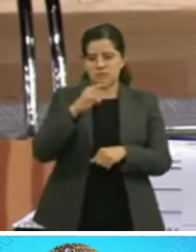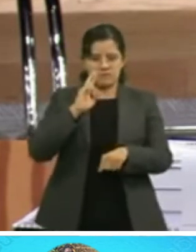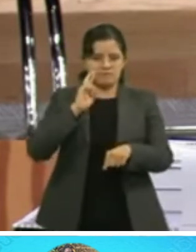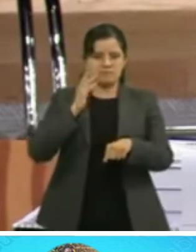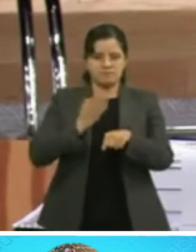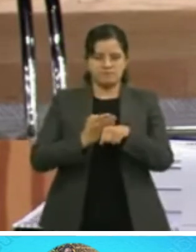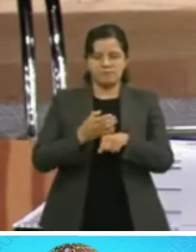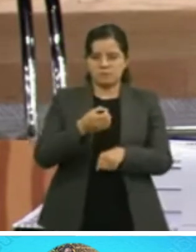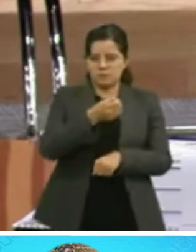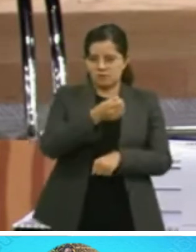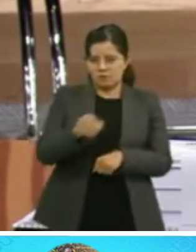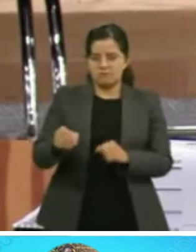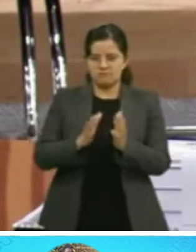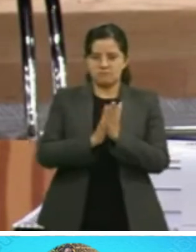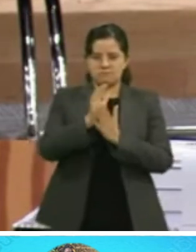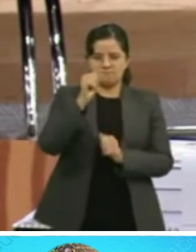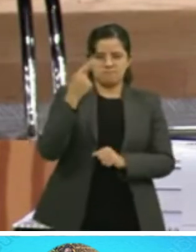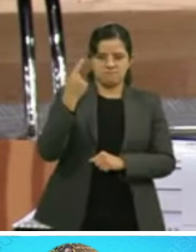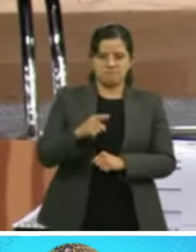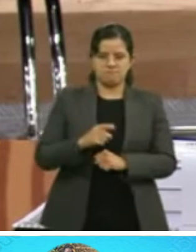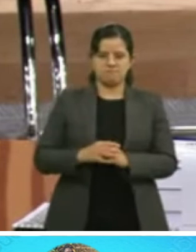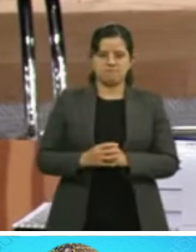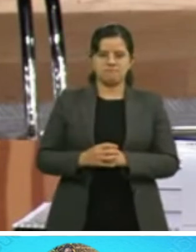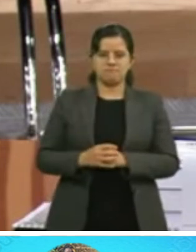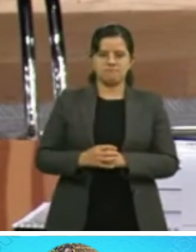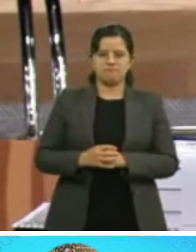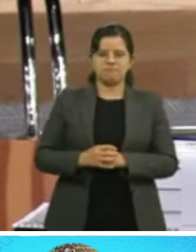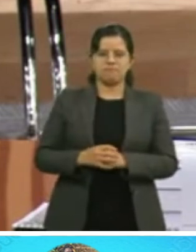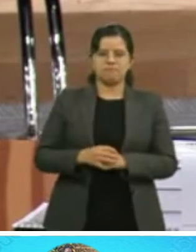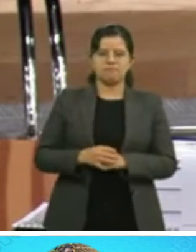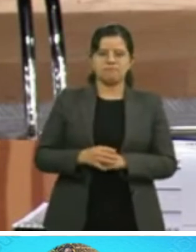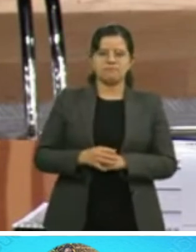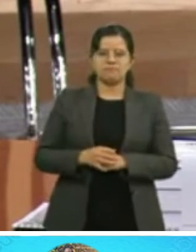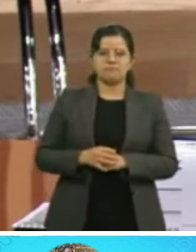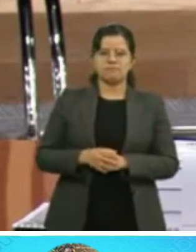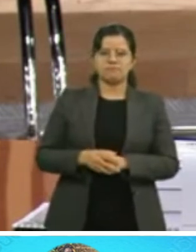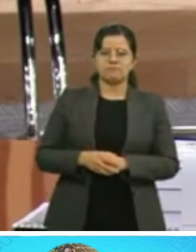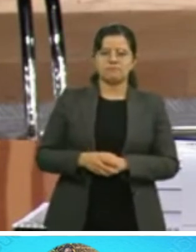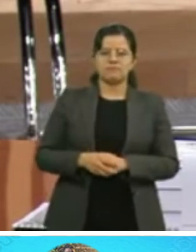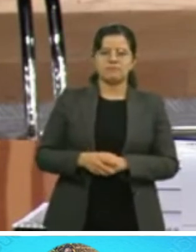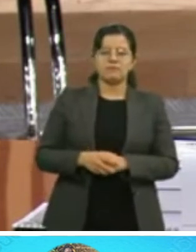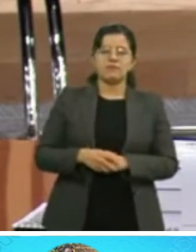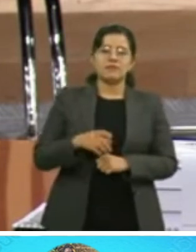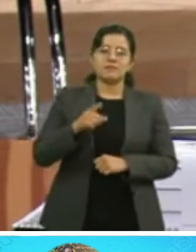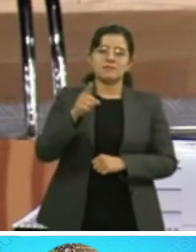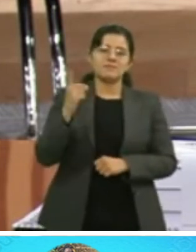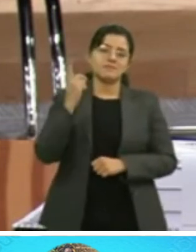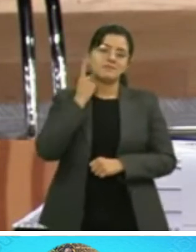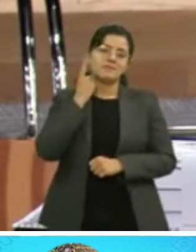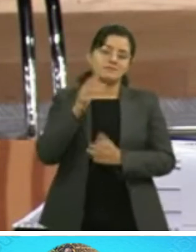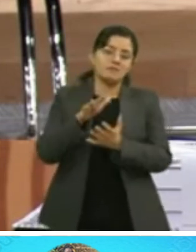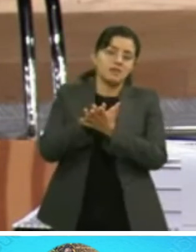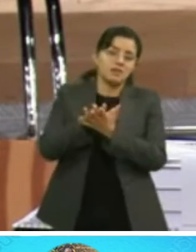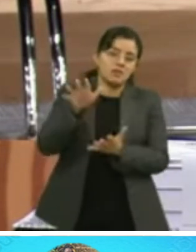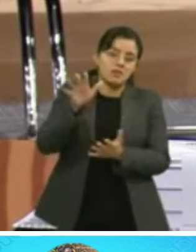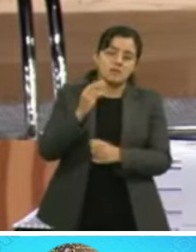atribuciones y obligaciones constitucionales y legales. La mayoría legislativa